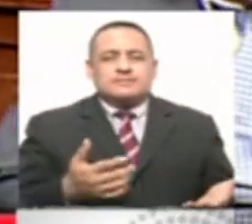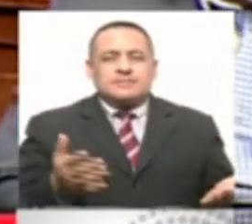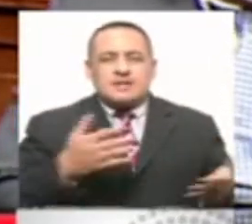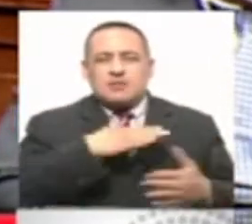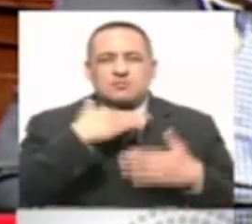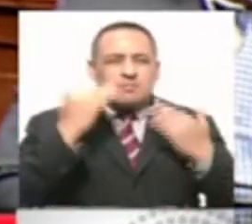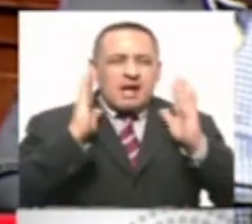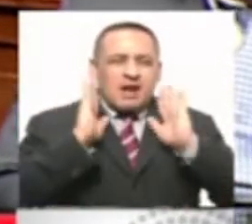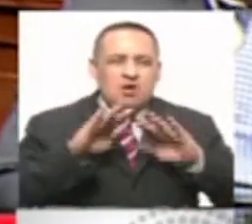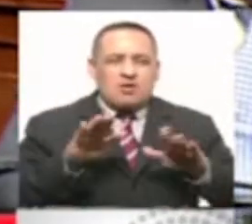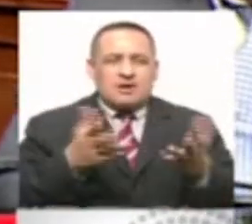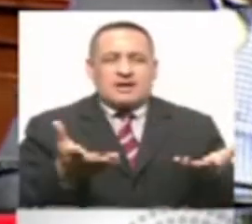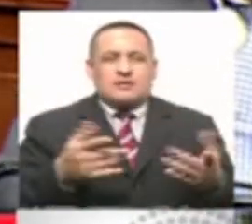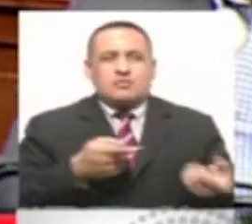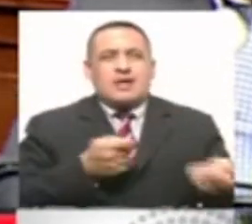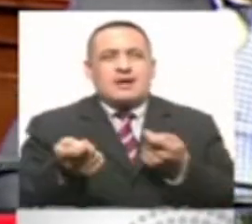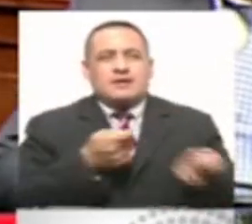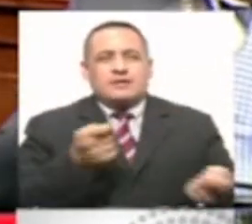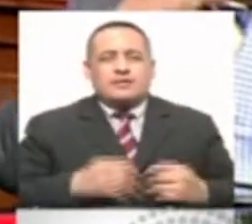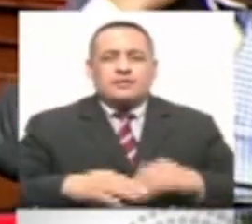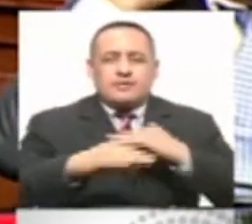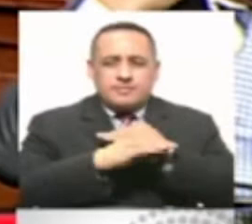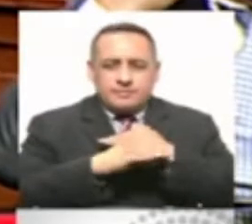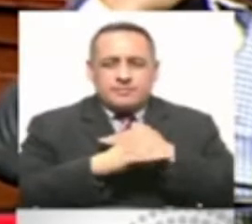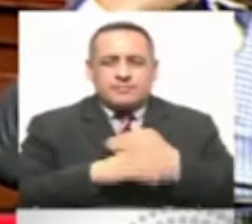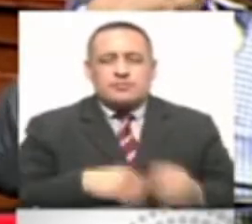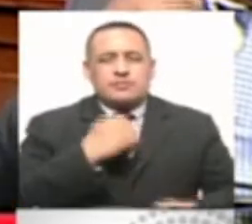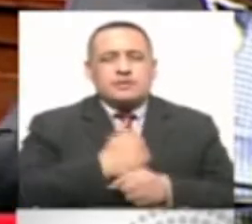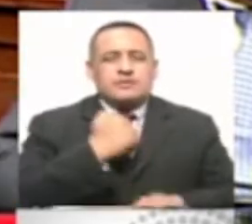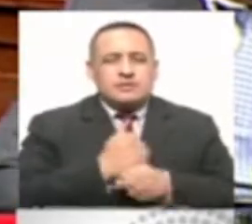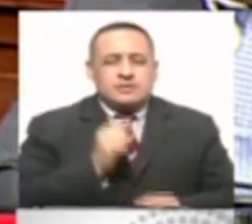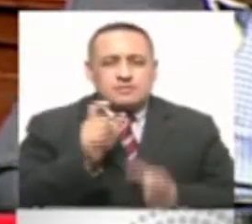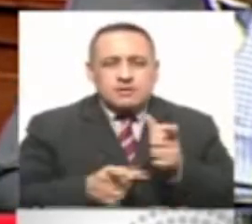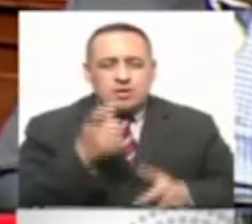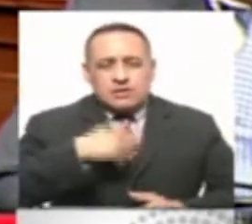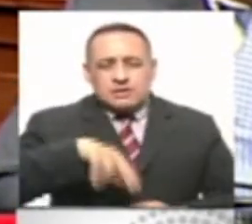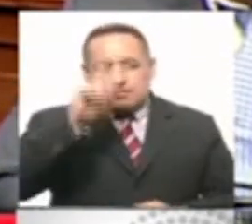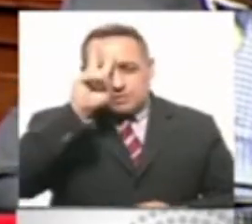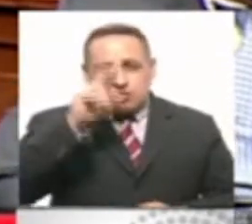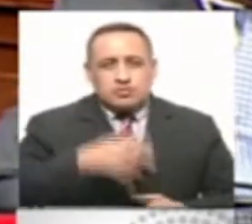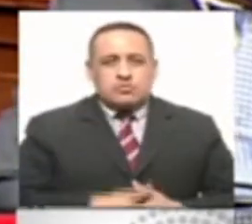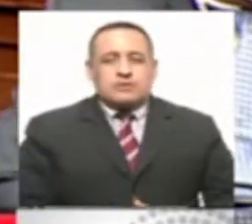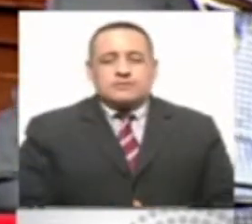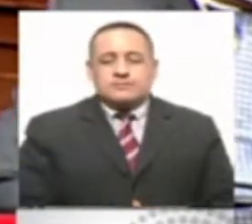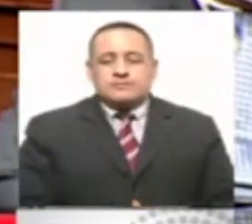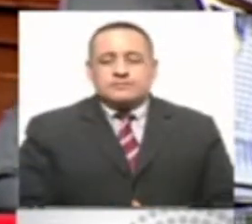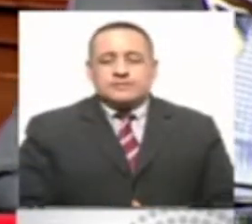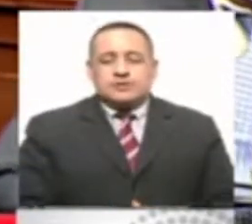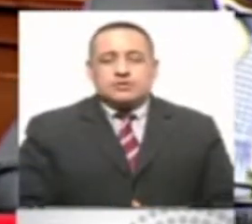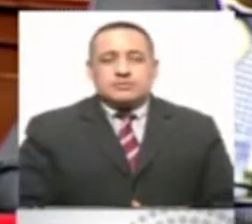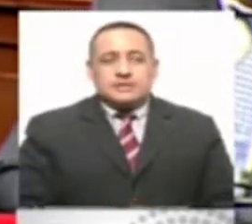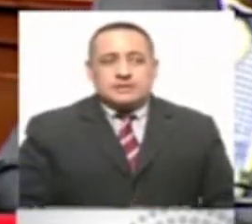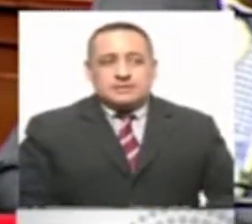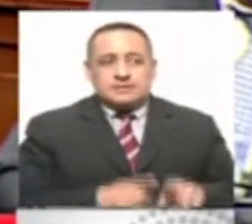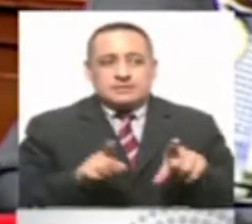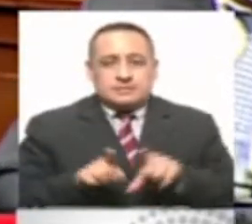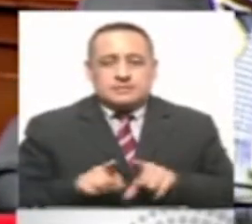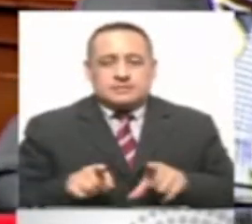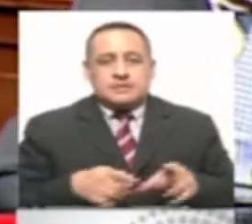empañar una gestión democrática, una gestión del pueblo? Eso es lo que pensamos